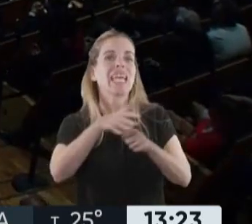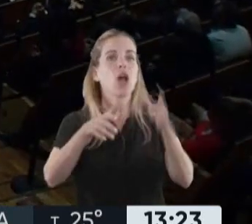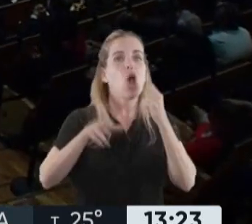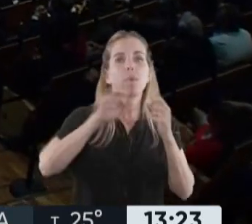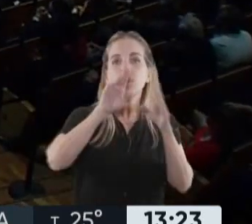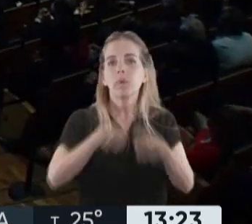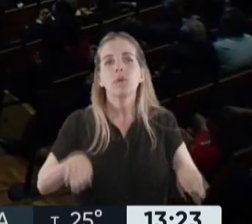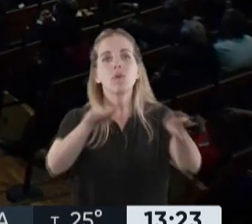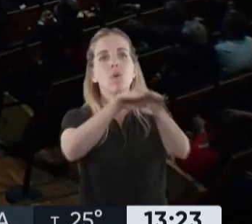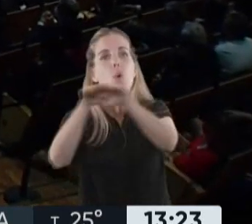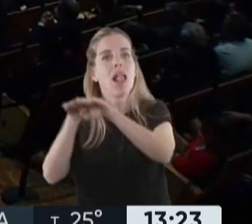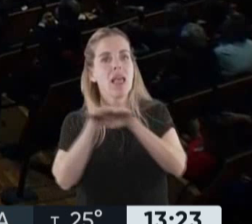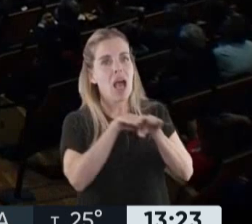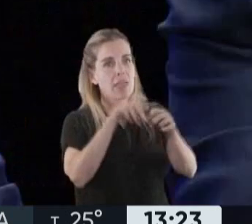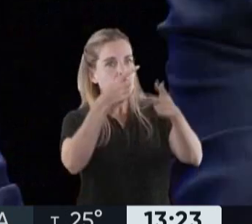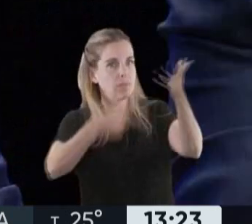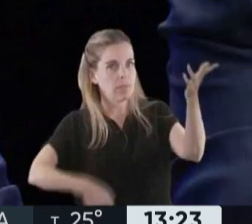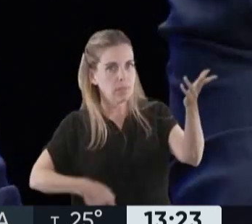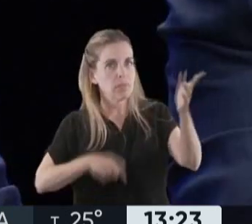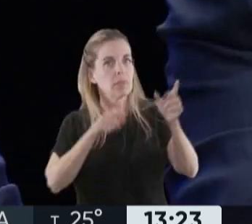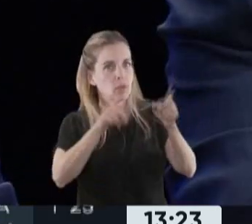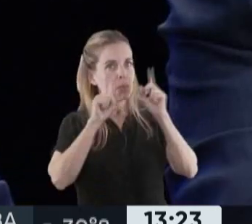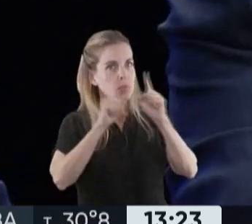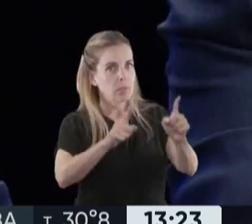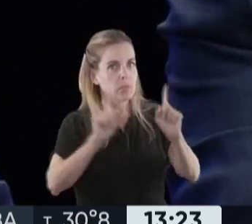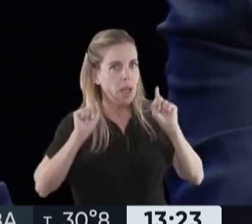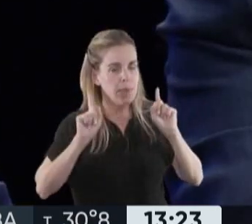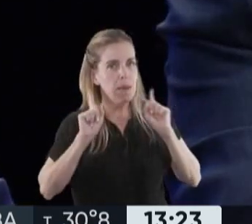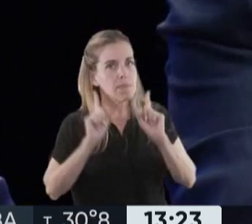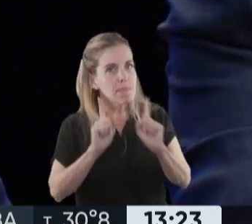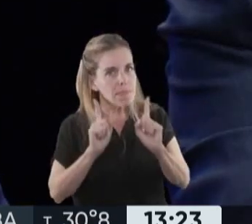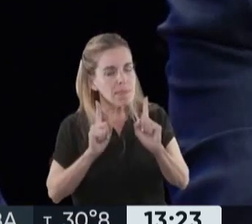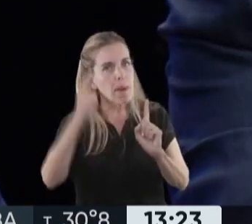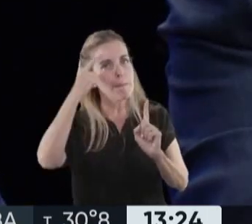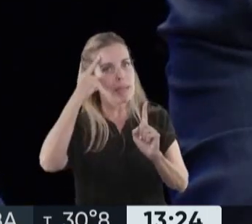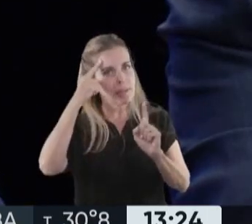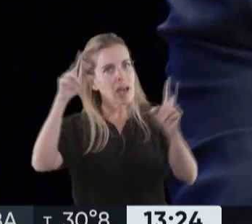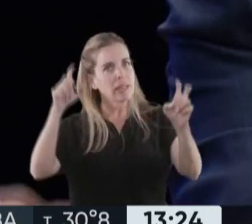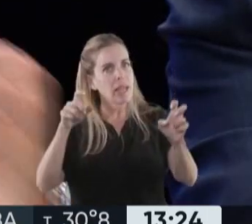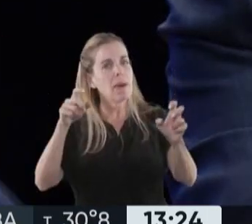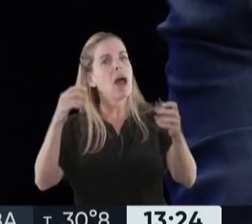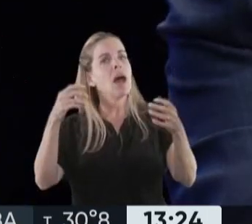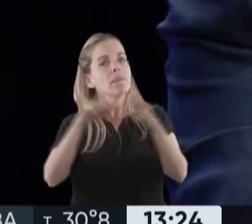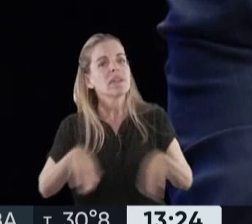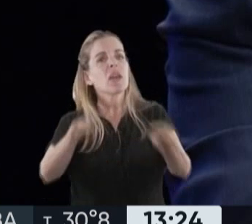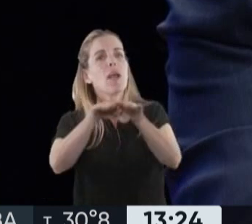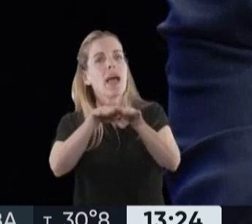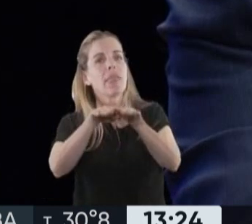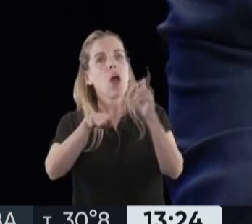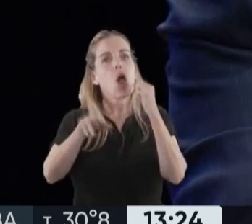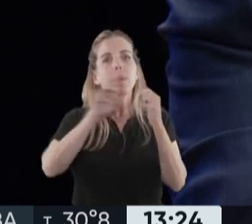Y eso hay que atenderlo. Y todo lo que construimos tenemos que construirlo con perspectiva de género, incluyendo,